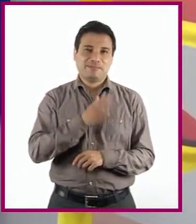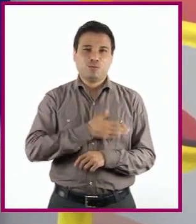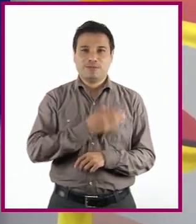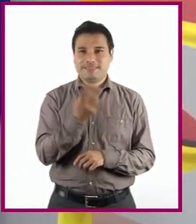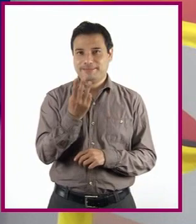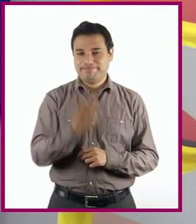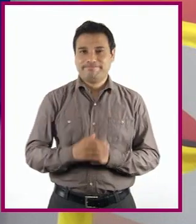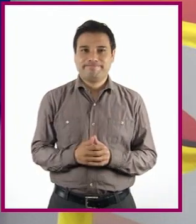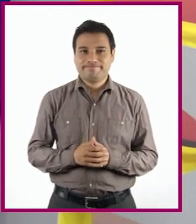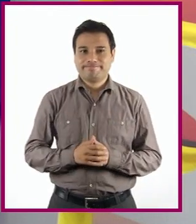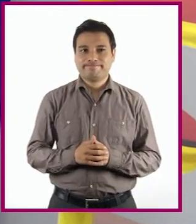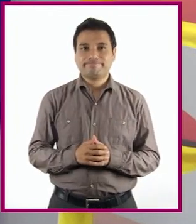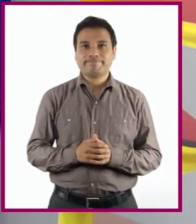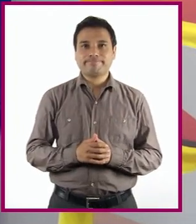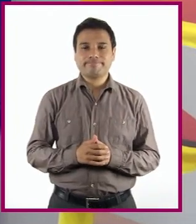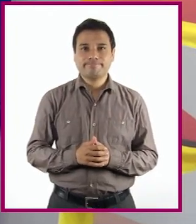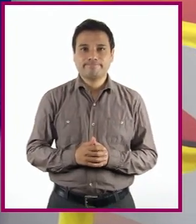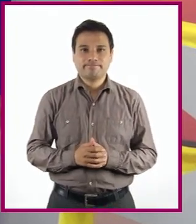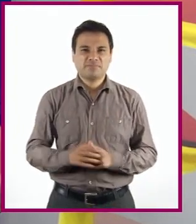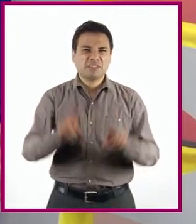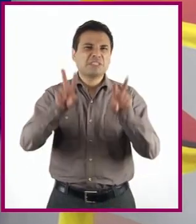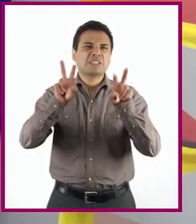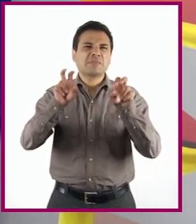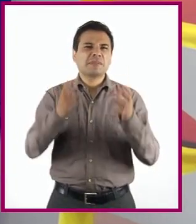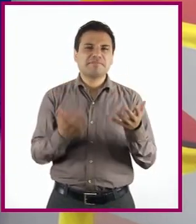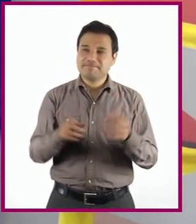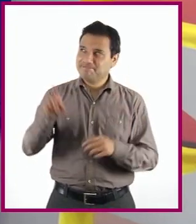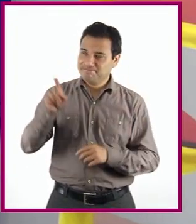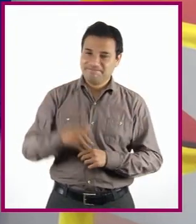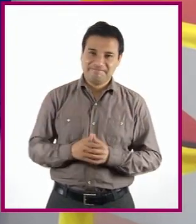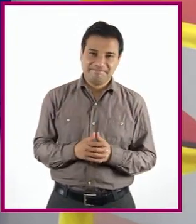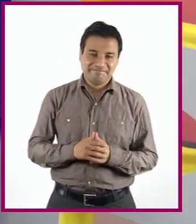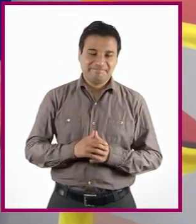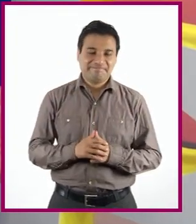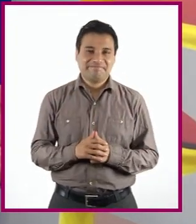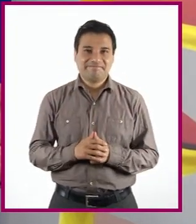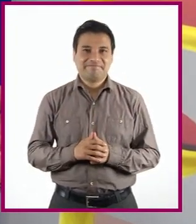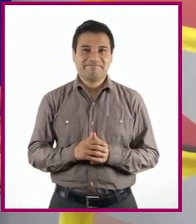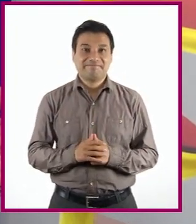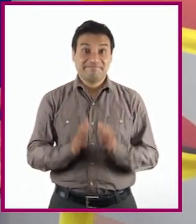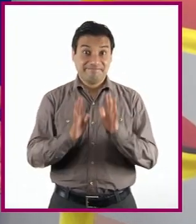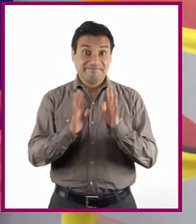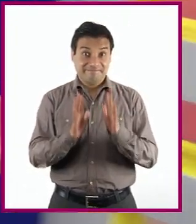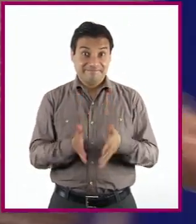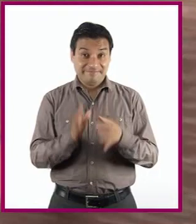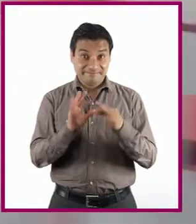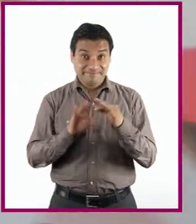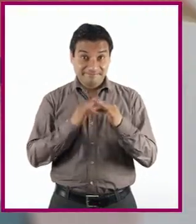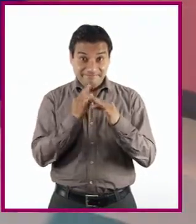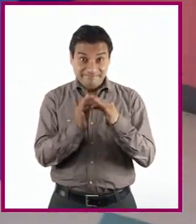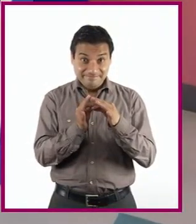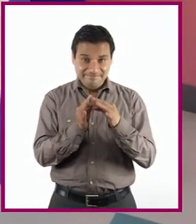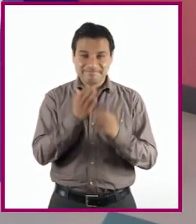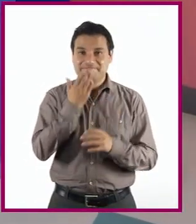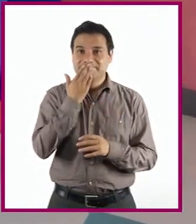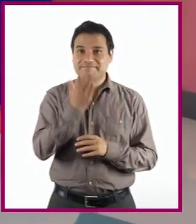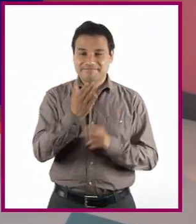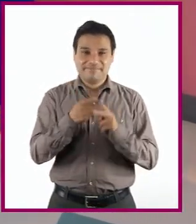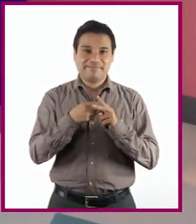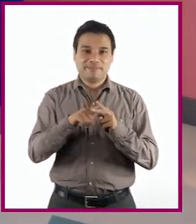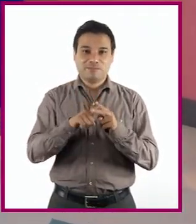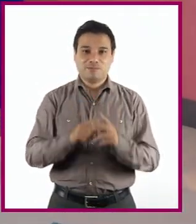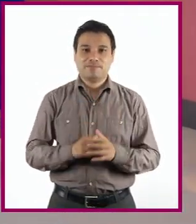3. Para antes y después es el título de la sesión. ¿Están listas y listos? Muy bien,